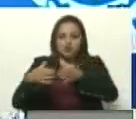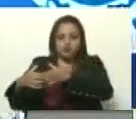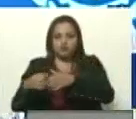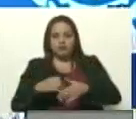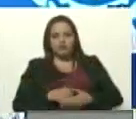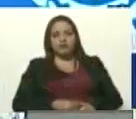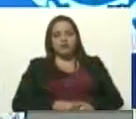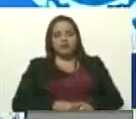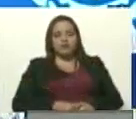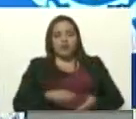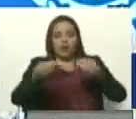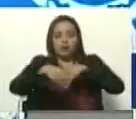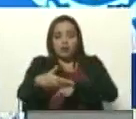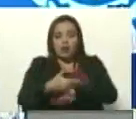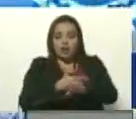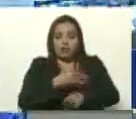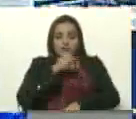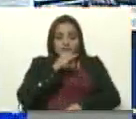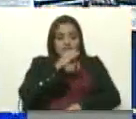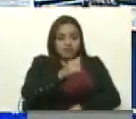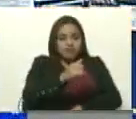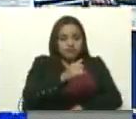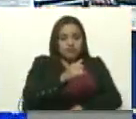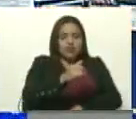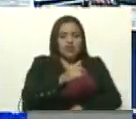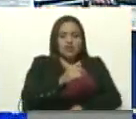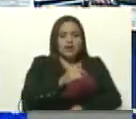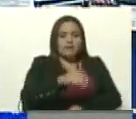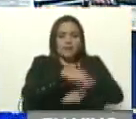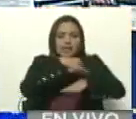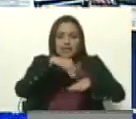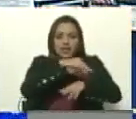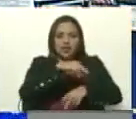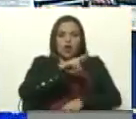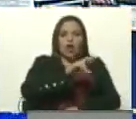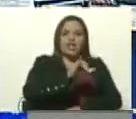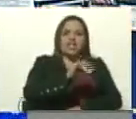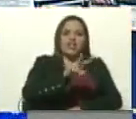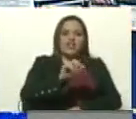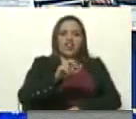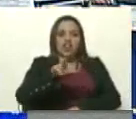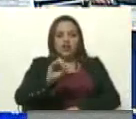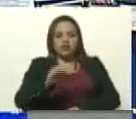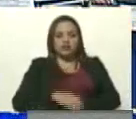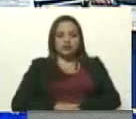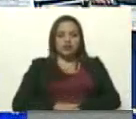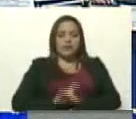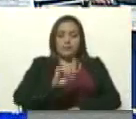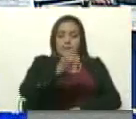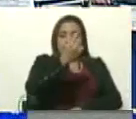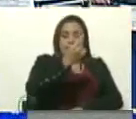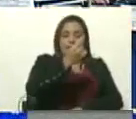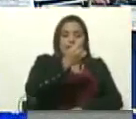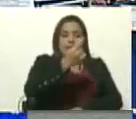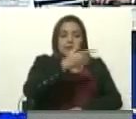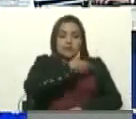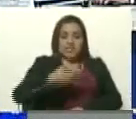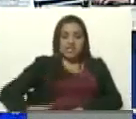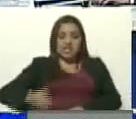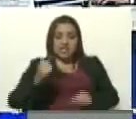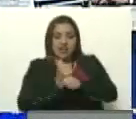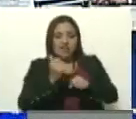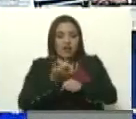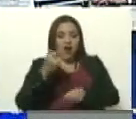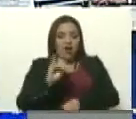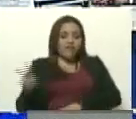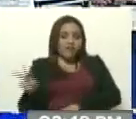que, como bien ha informado el ministro José Ramón Rivero, al primer presidente trabajador que tiene